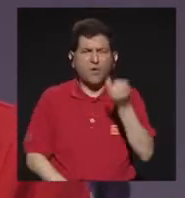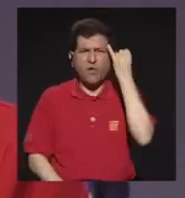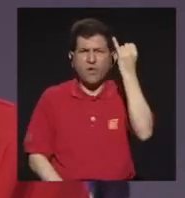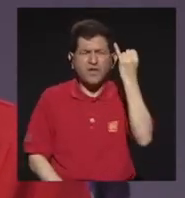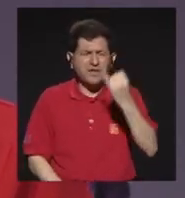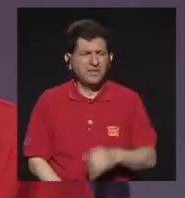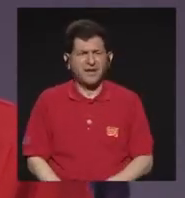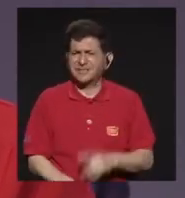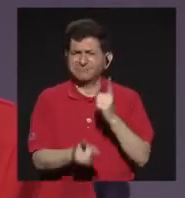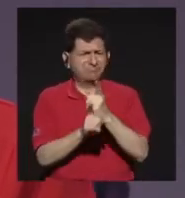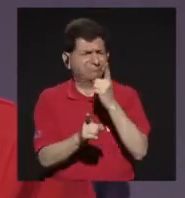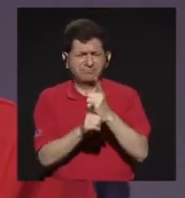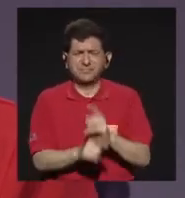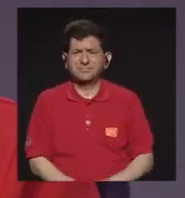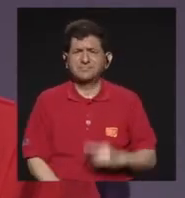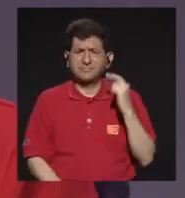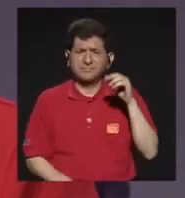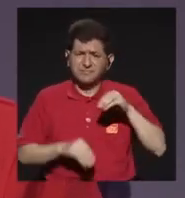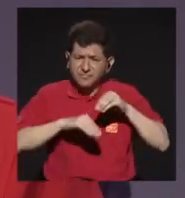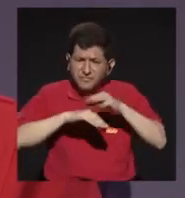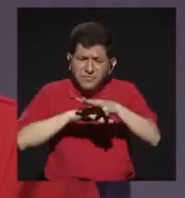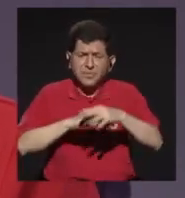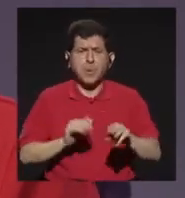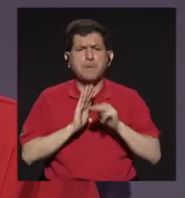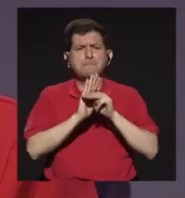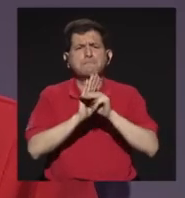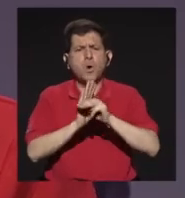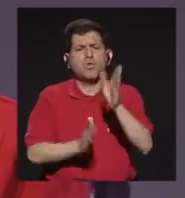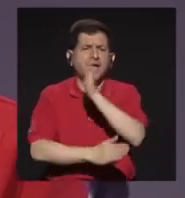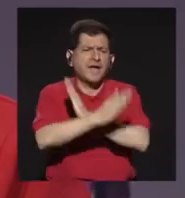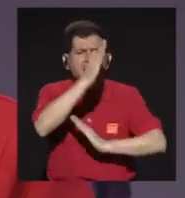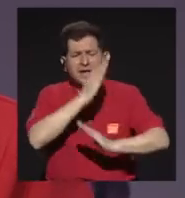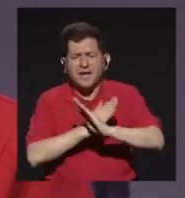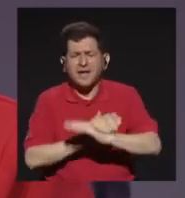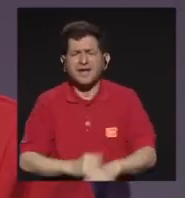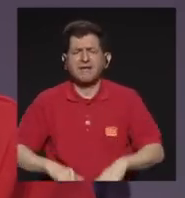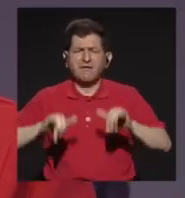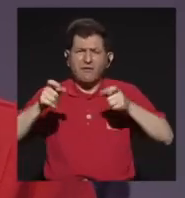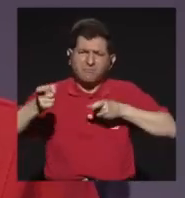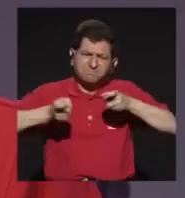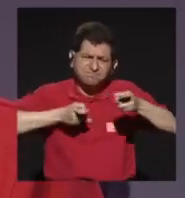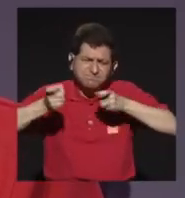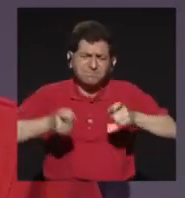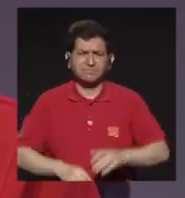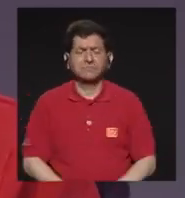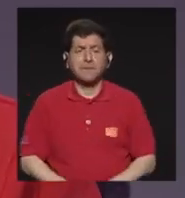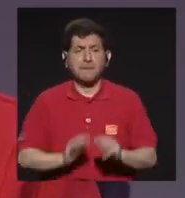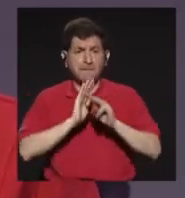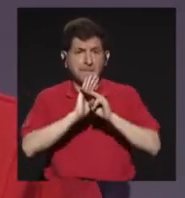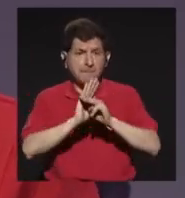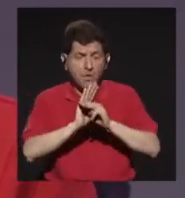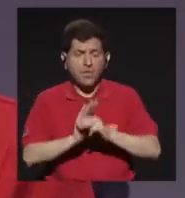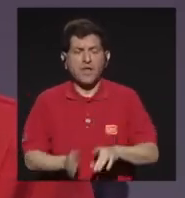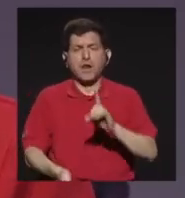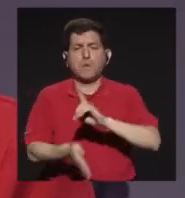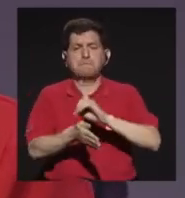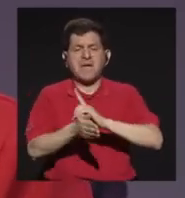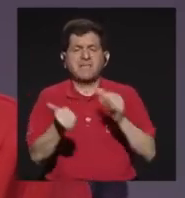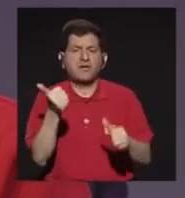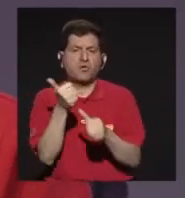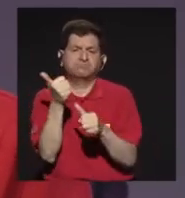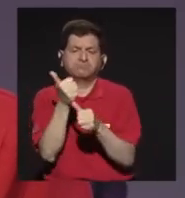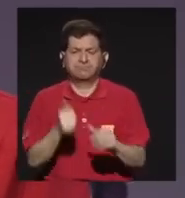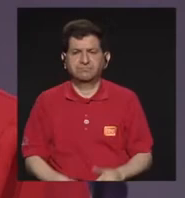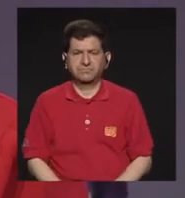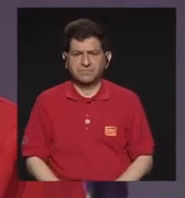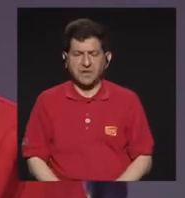prejuicios que se derivan un poco del modelo de discapacidad que ha sido predominante, que es el modelo médico asistencial,